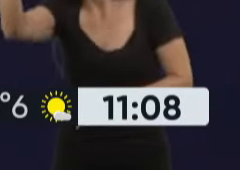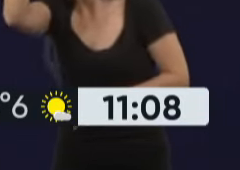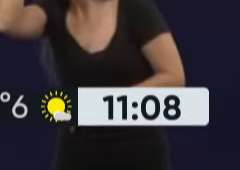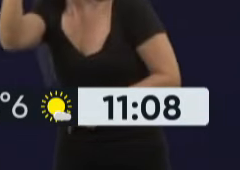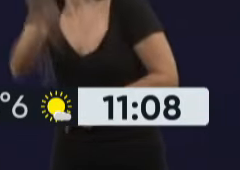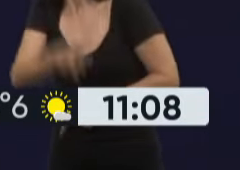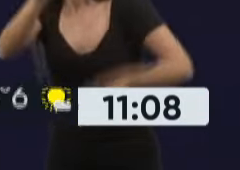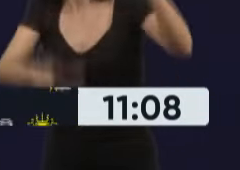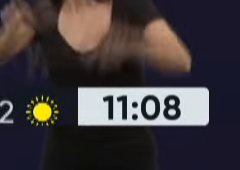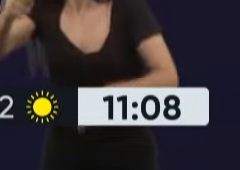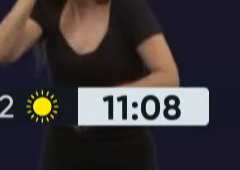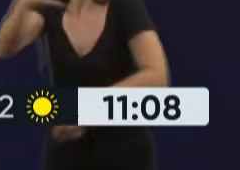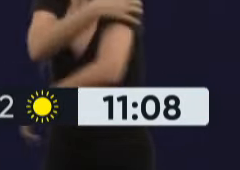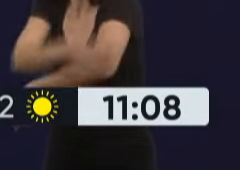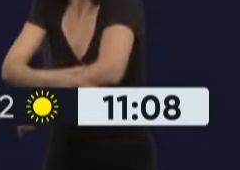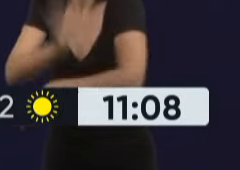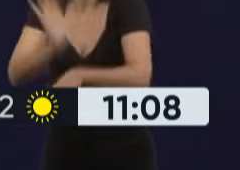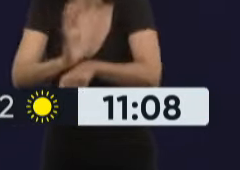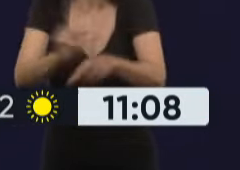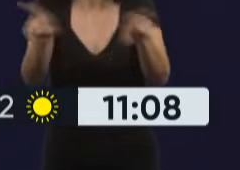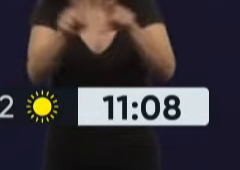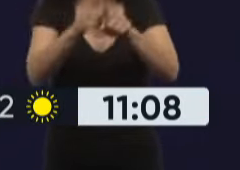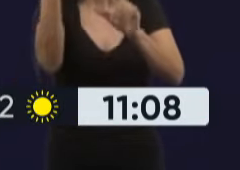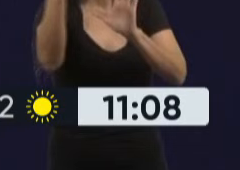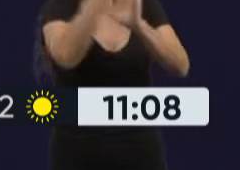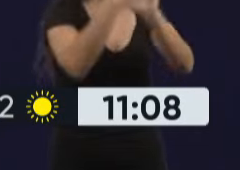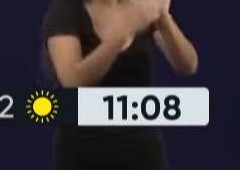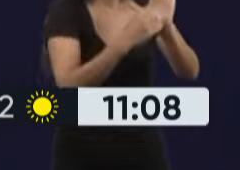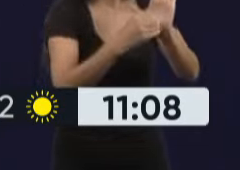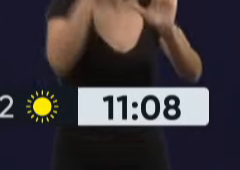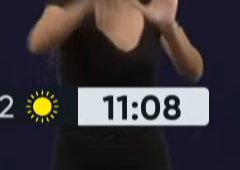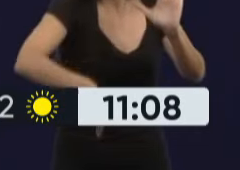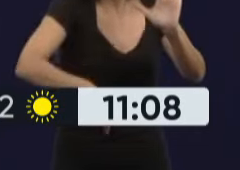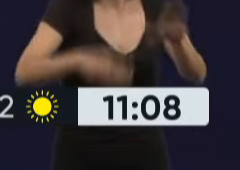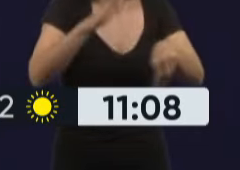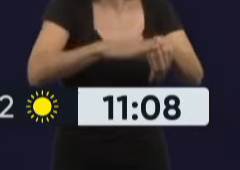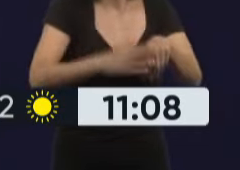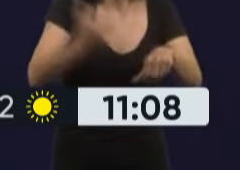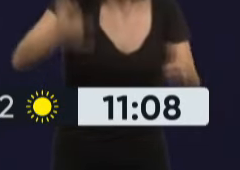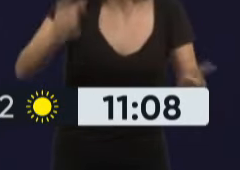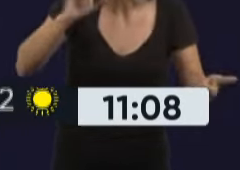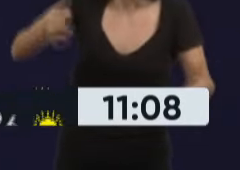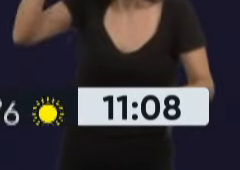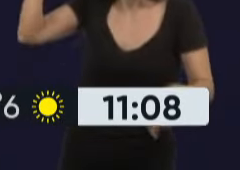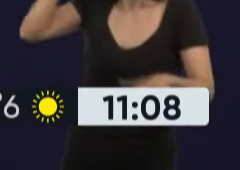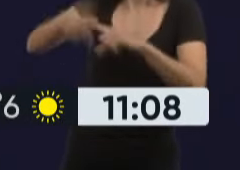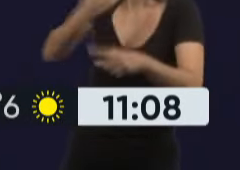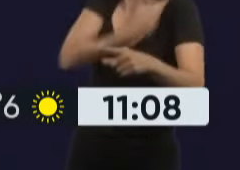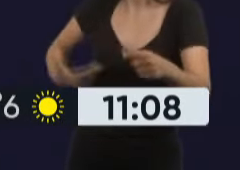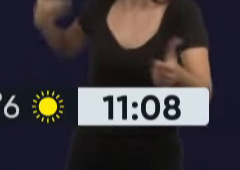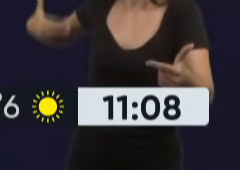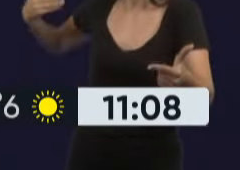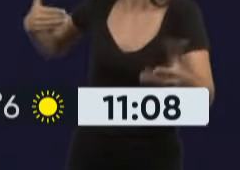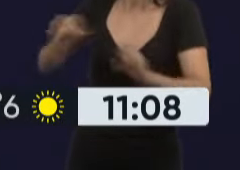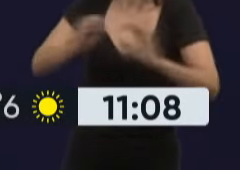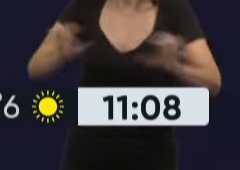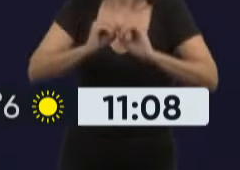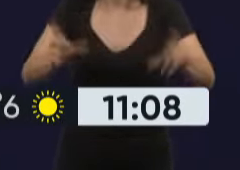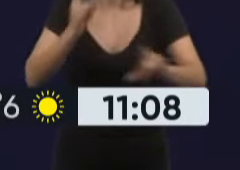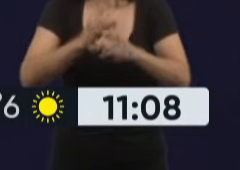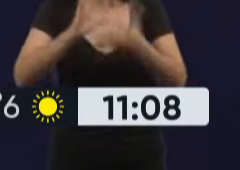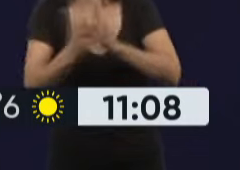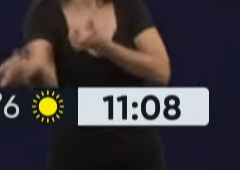de indigencia bueno Esto no fue por nada no Esto fue efectivamente porque las cosas se han hecho mal y porque lo que para